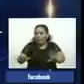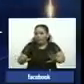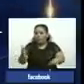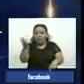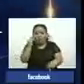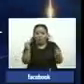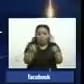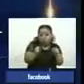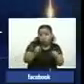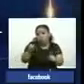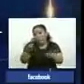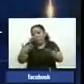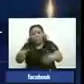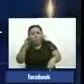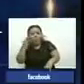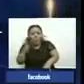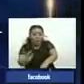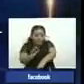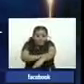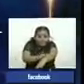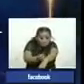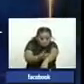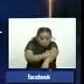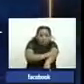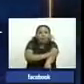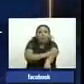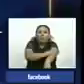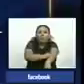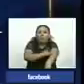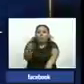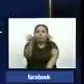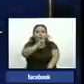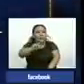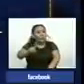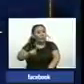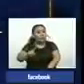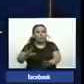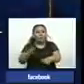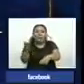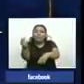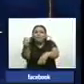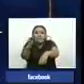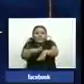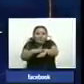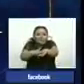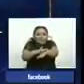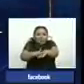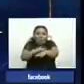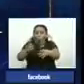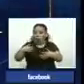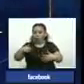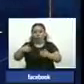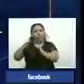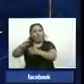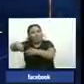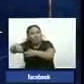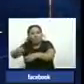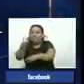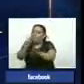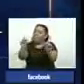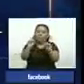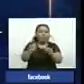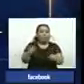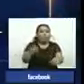temperatura ambiente en la quemadura. También no utilicen ningún tipo de ungüento o remedio casero, porque esto puede